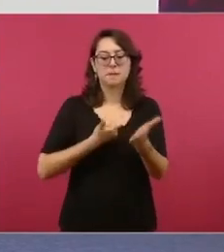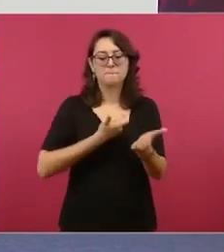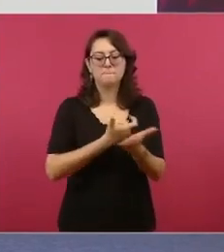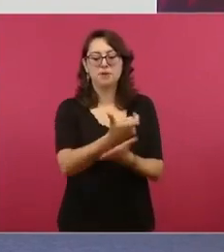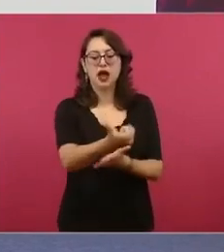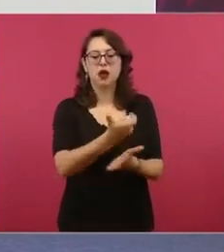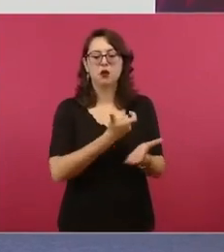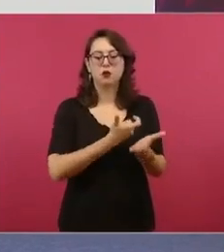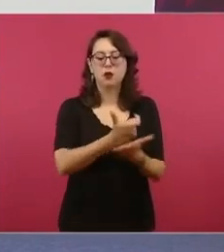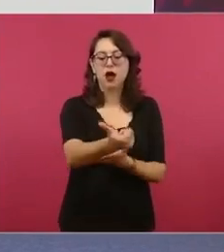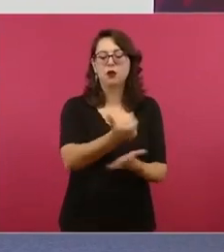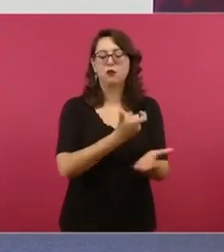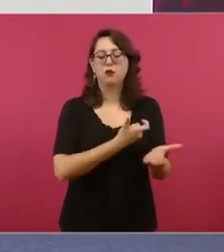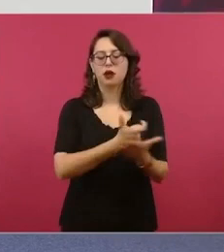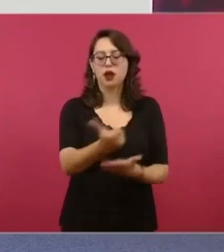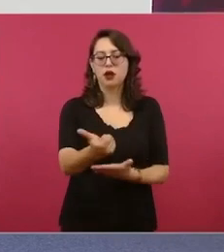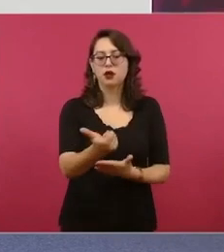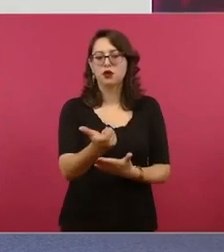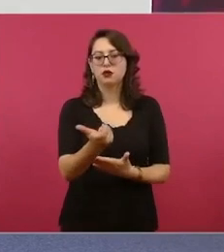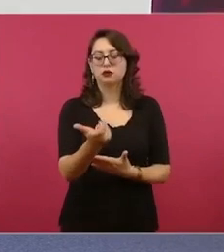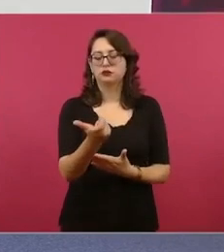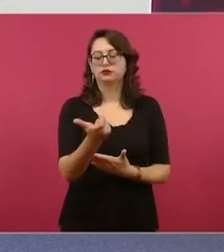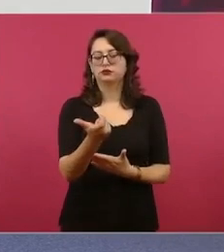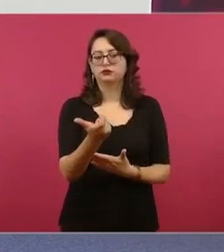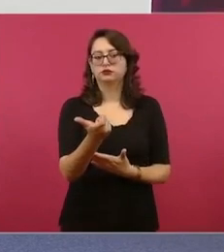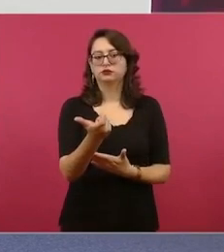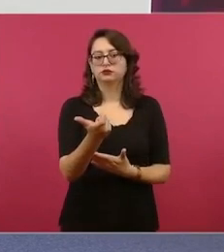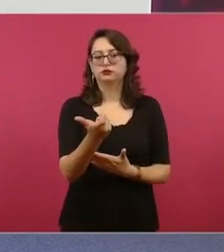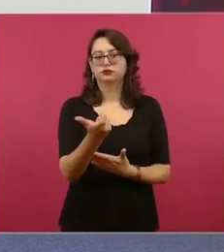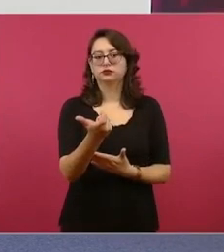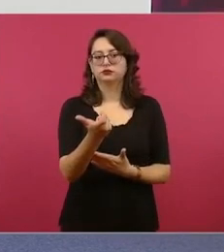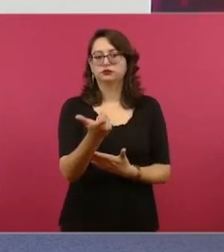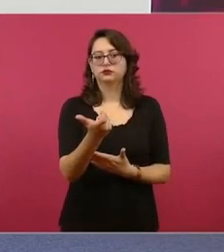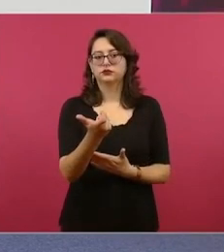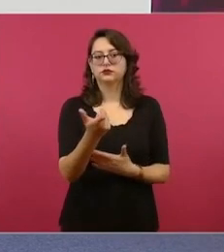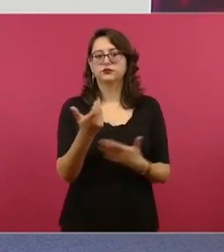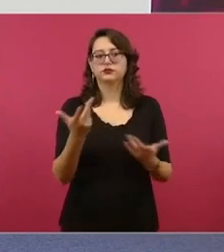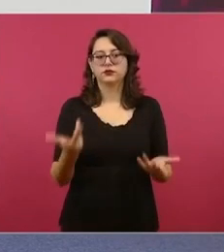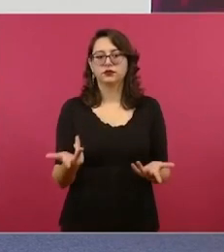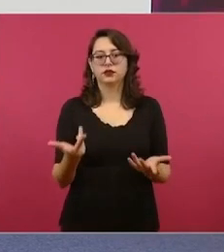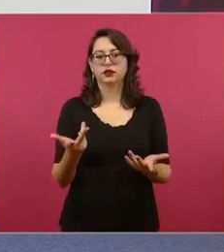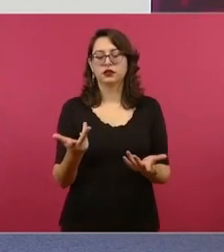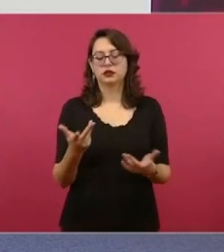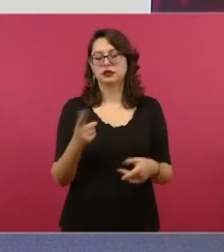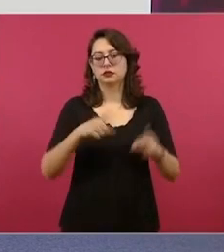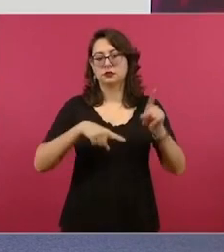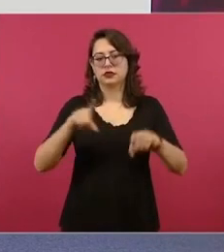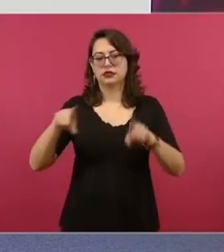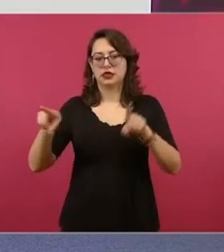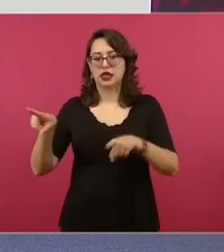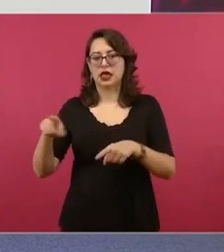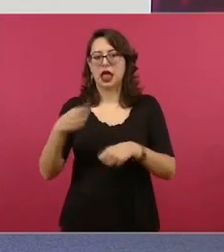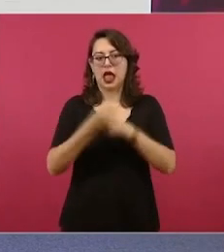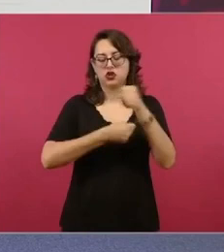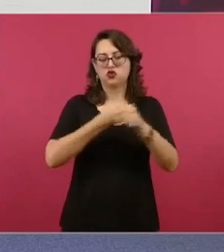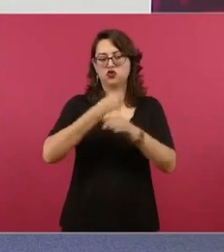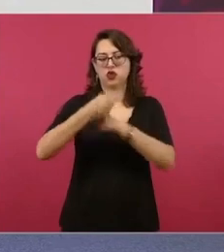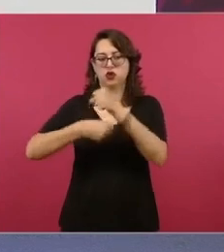por deciles de hogares, según año de levantamiento, en